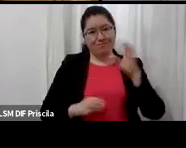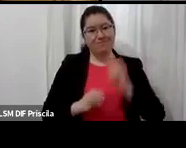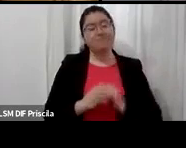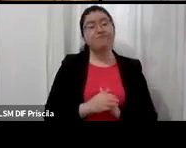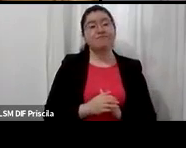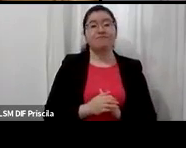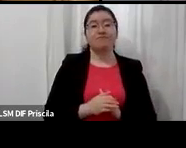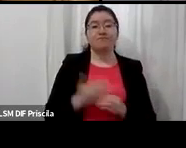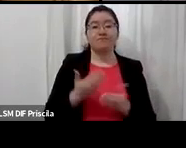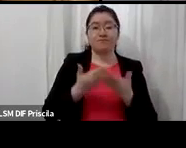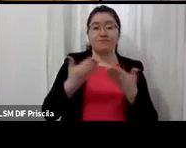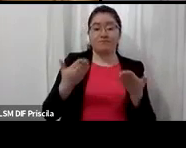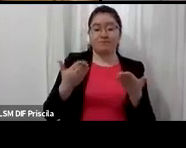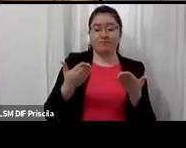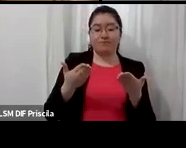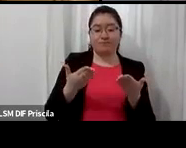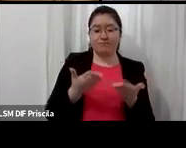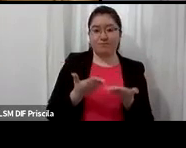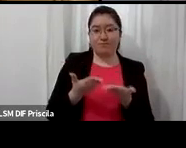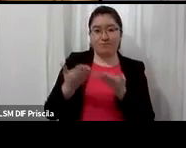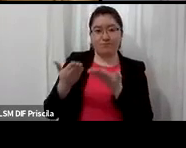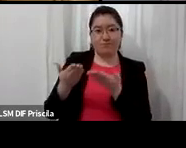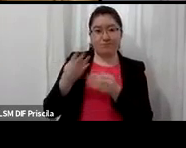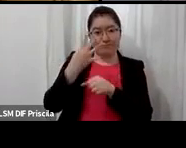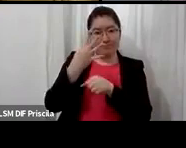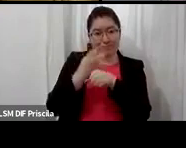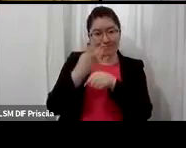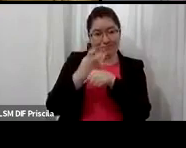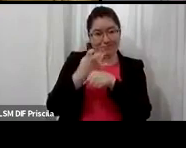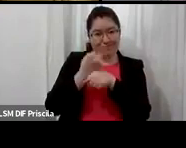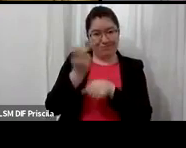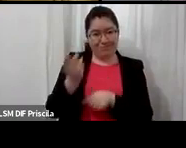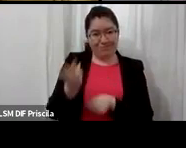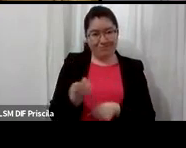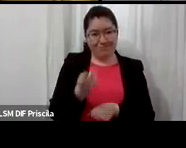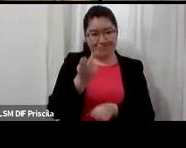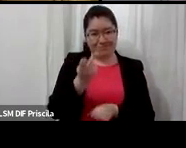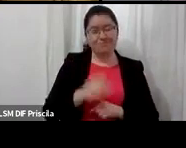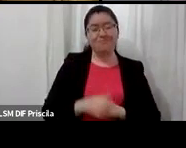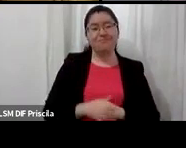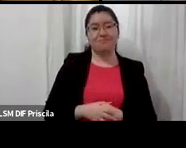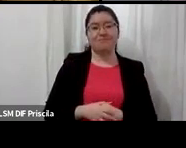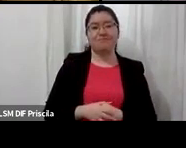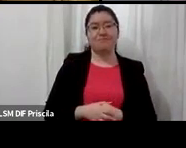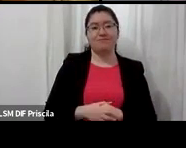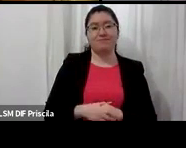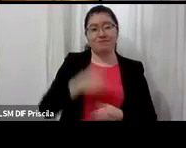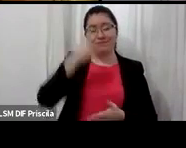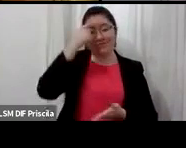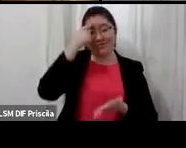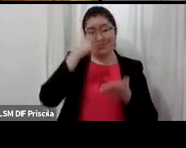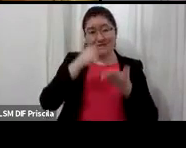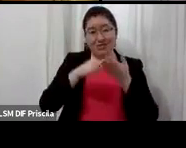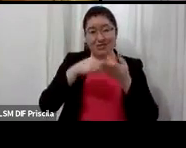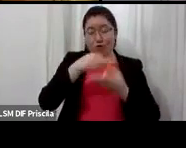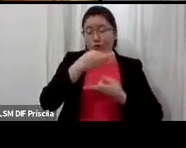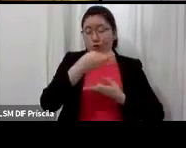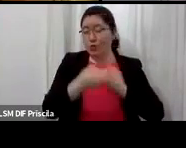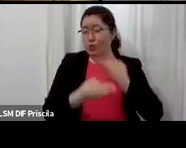con, con la cuarta pregunta, que creo que es en donde todas tenemos